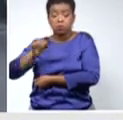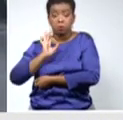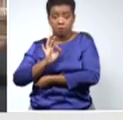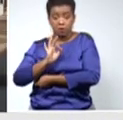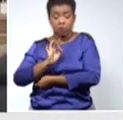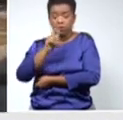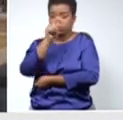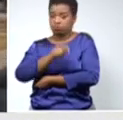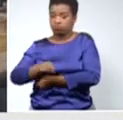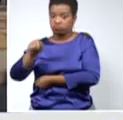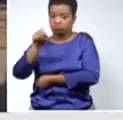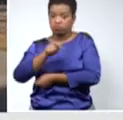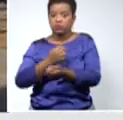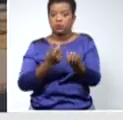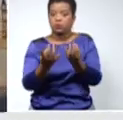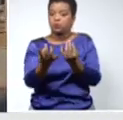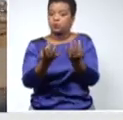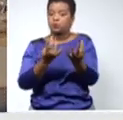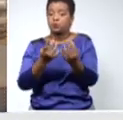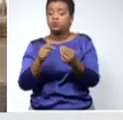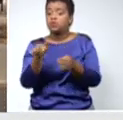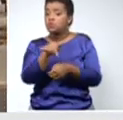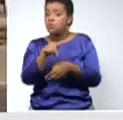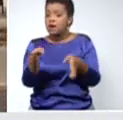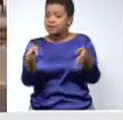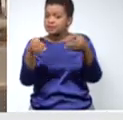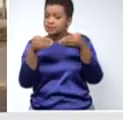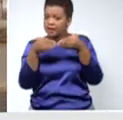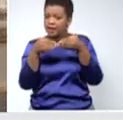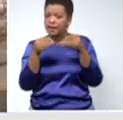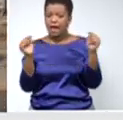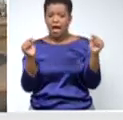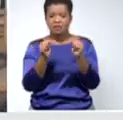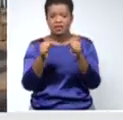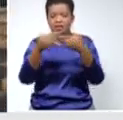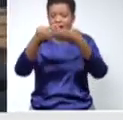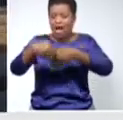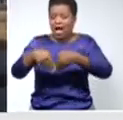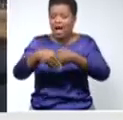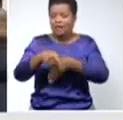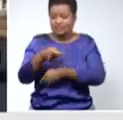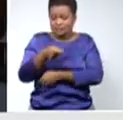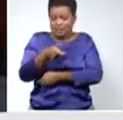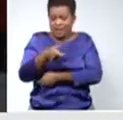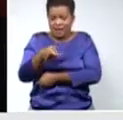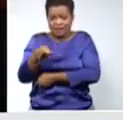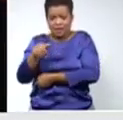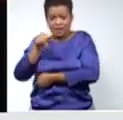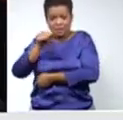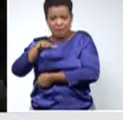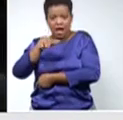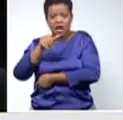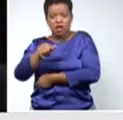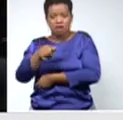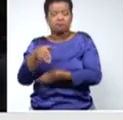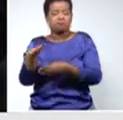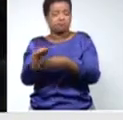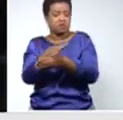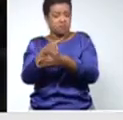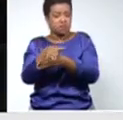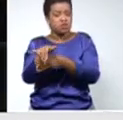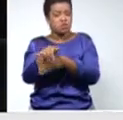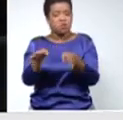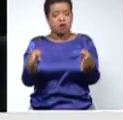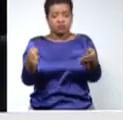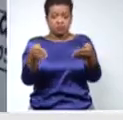calle Cuba. Se procederá al cierre de las arterias República y áreas aledañas al Parque Agramonte y la calle Independencia en el centro histórico de la